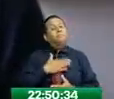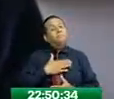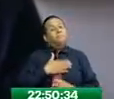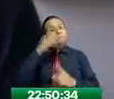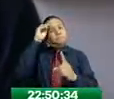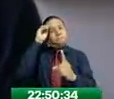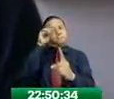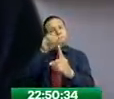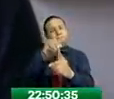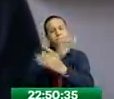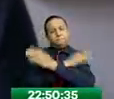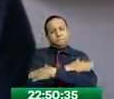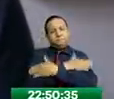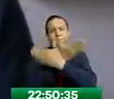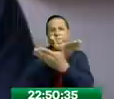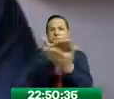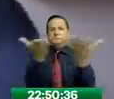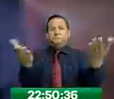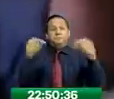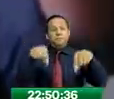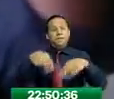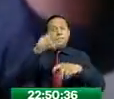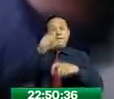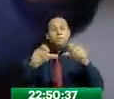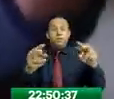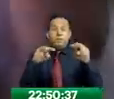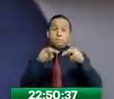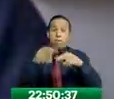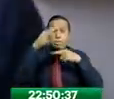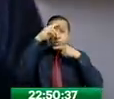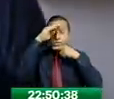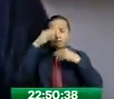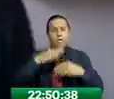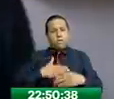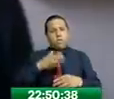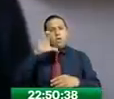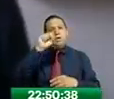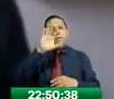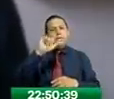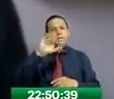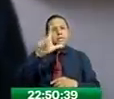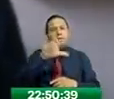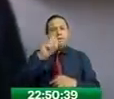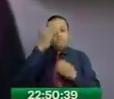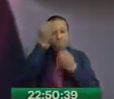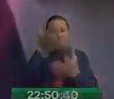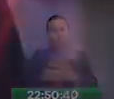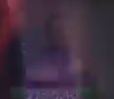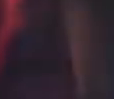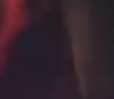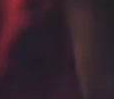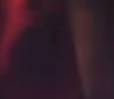a Primera Fila y a toda la gente que ve este noticiero de parte de Pete Castillo. Informó Adriana